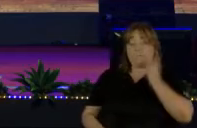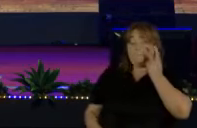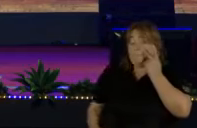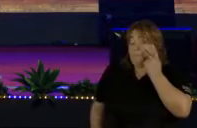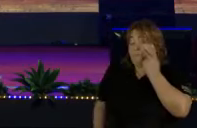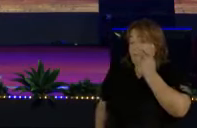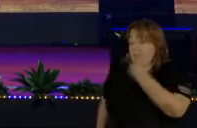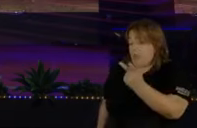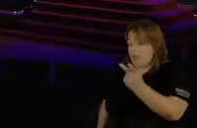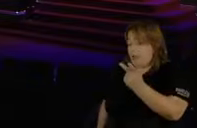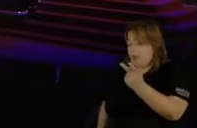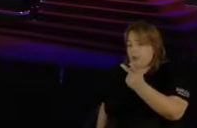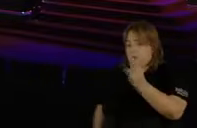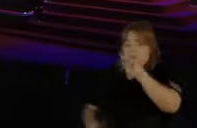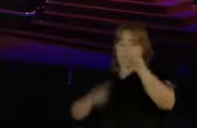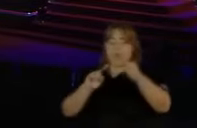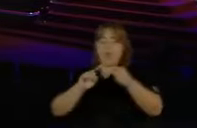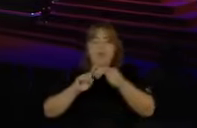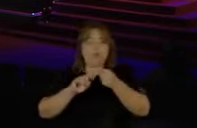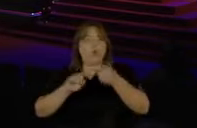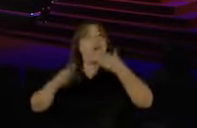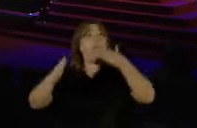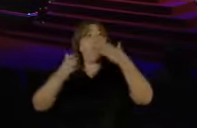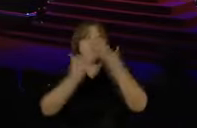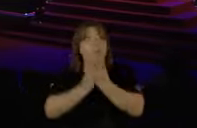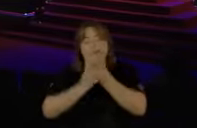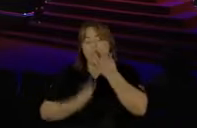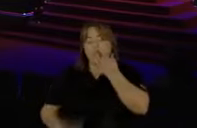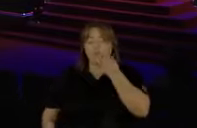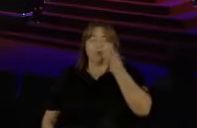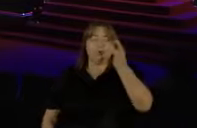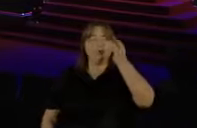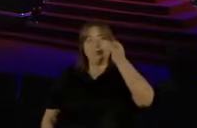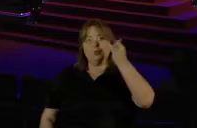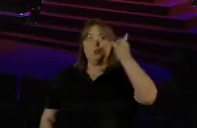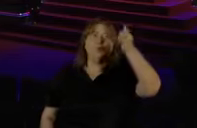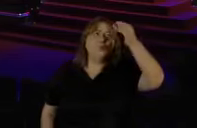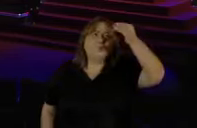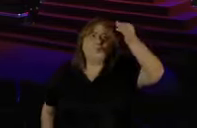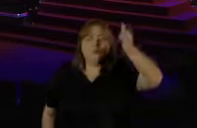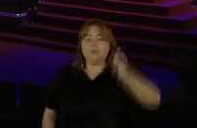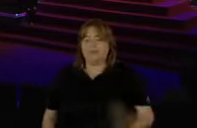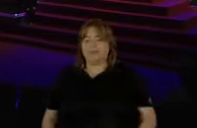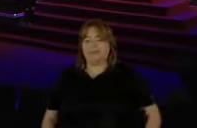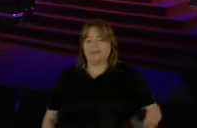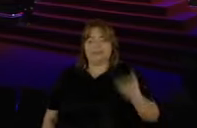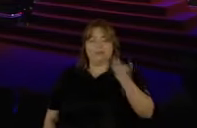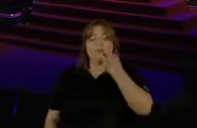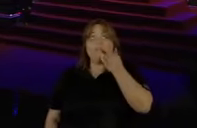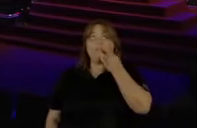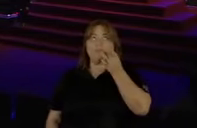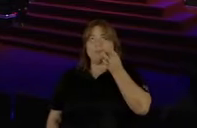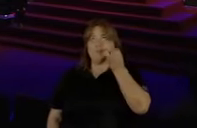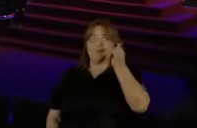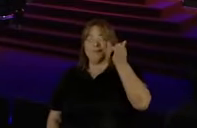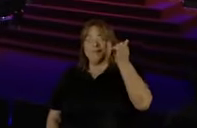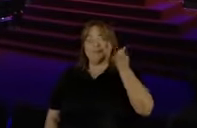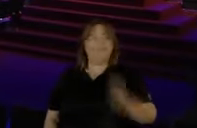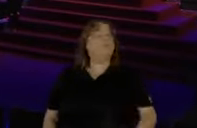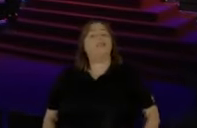bueno y cuán delicioso es. Mira, hasta saborea uno, hasta se saliva, alaba.